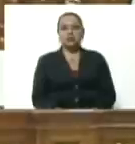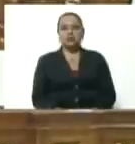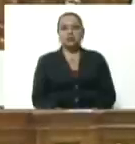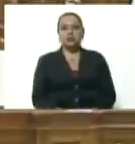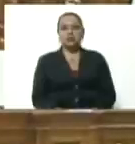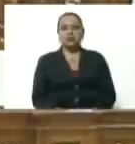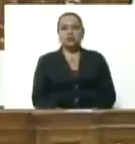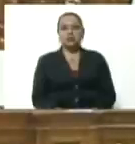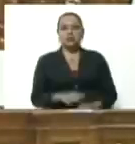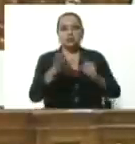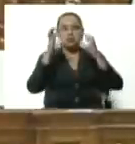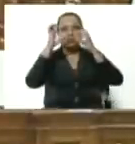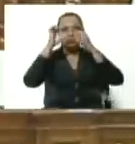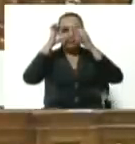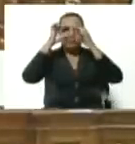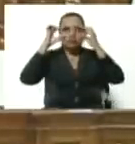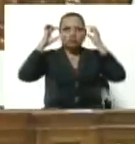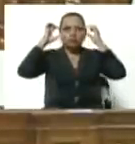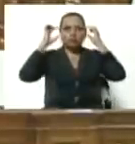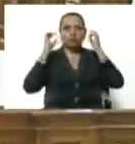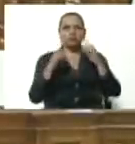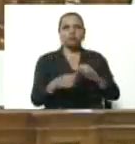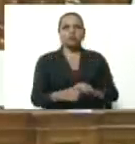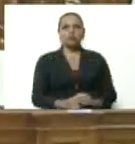Cortesía de